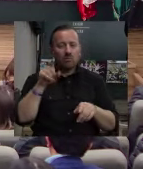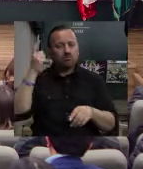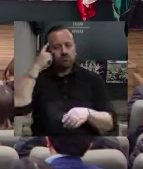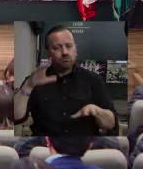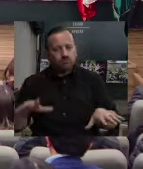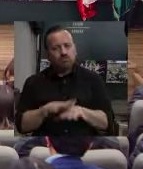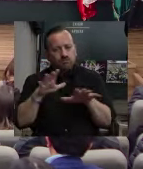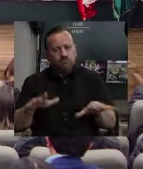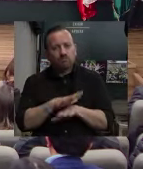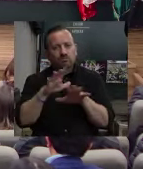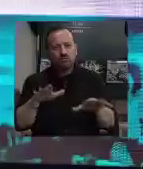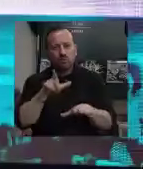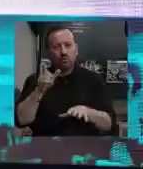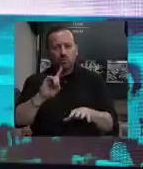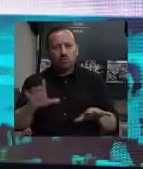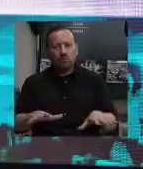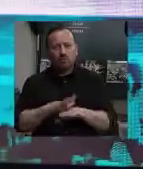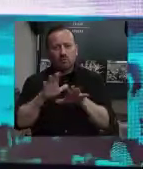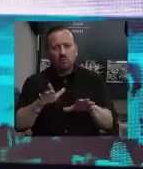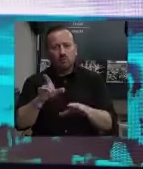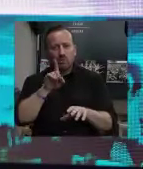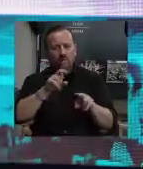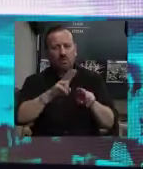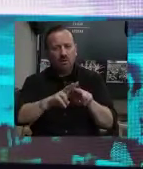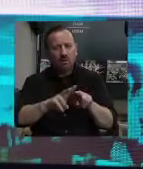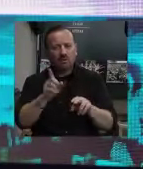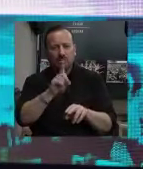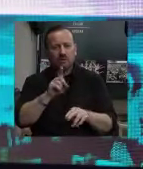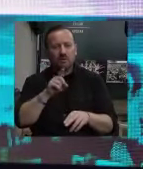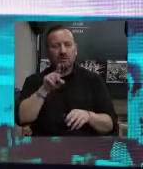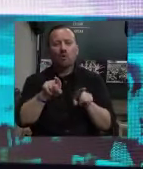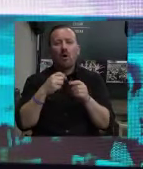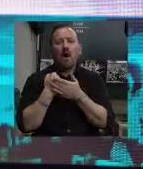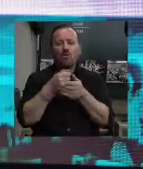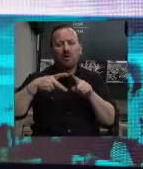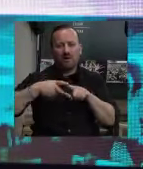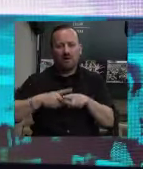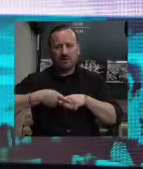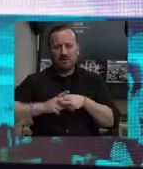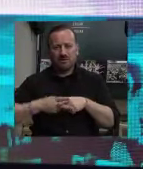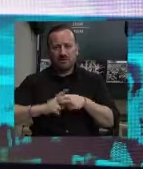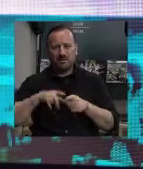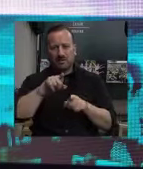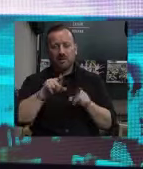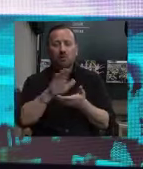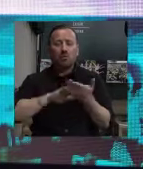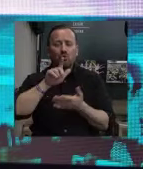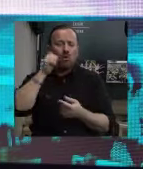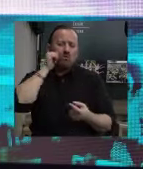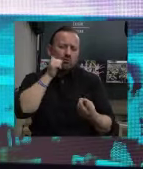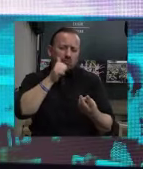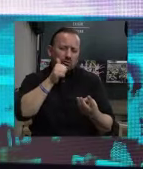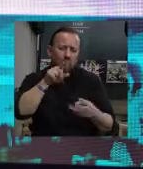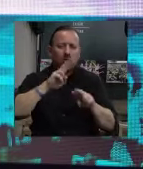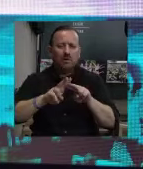emprendedora tú no emprendes con lo que haces ese es un instrumento Pero si tú cada día con lo que haces